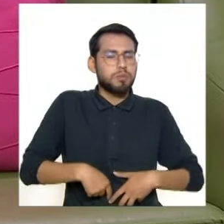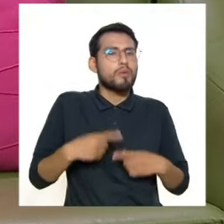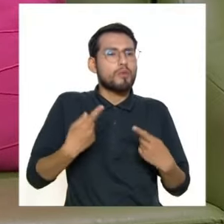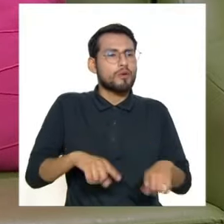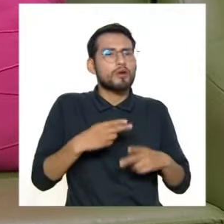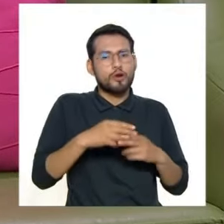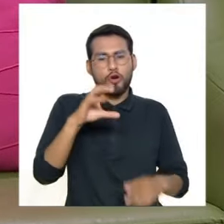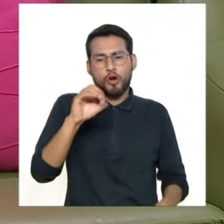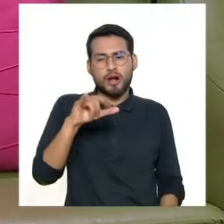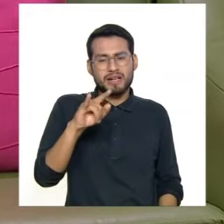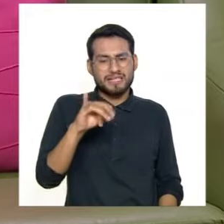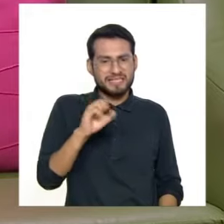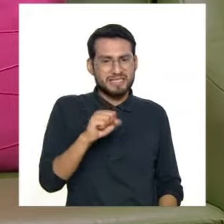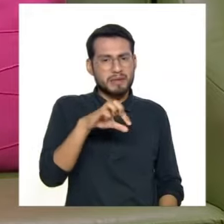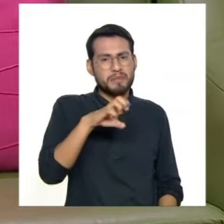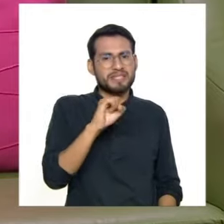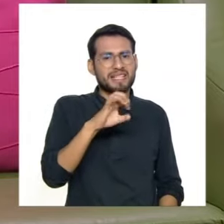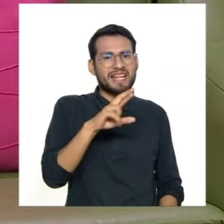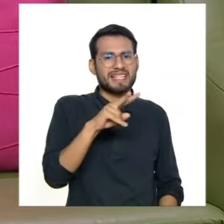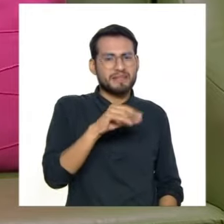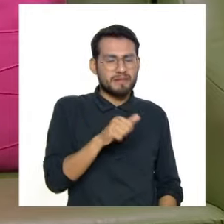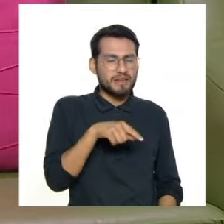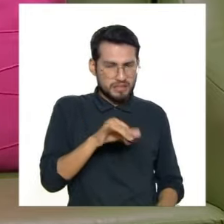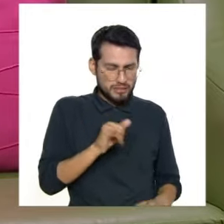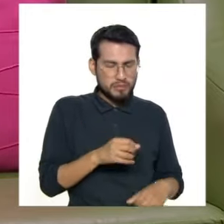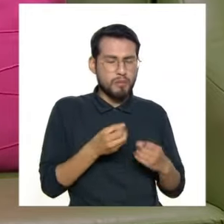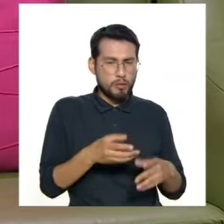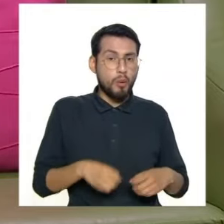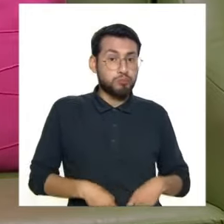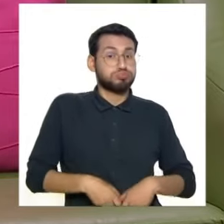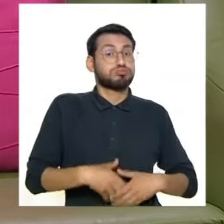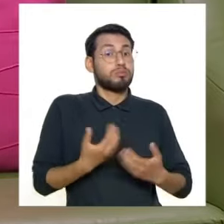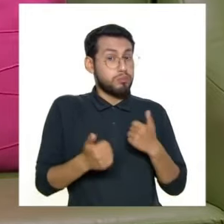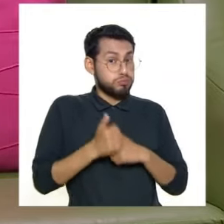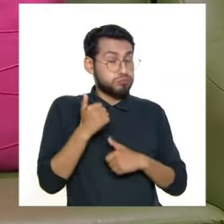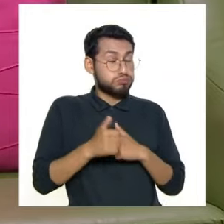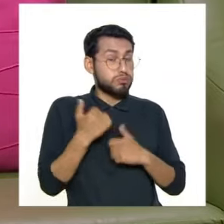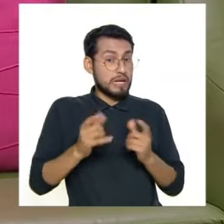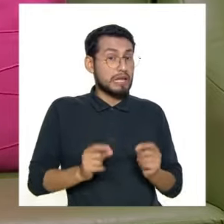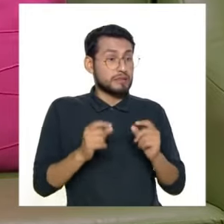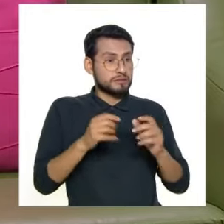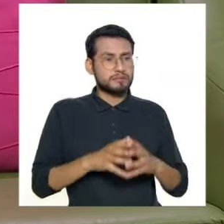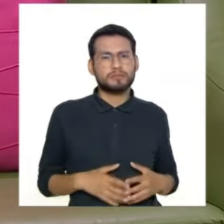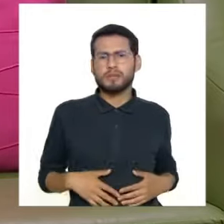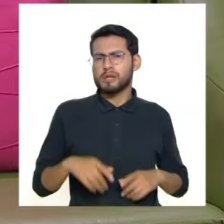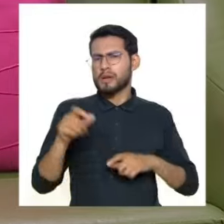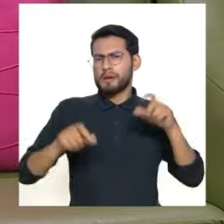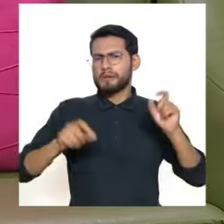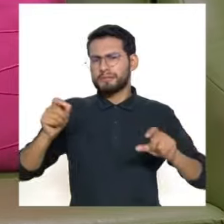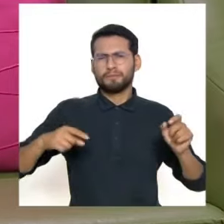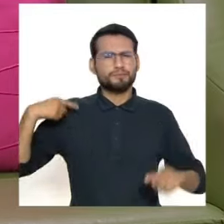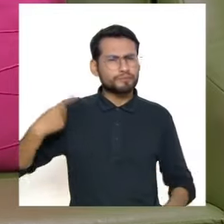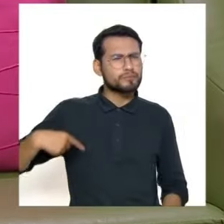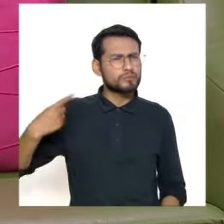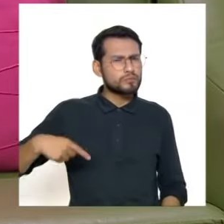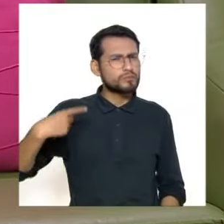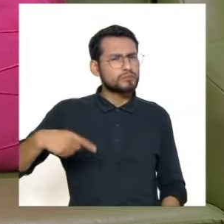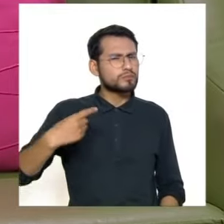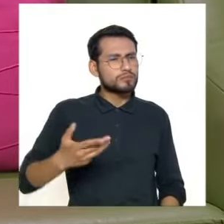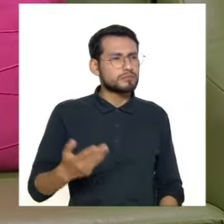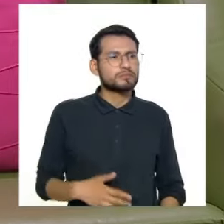llama la colitis ulcerativa no también es un factor de riesgo y este hay que pero esos pacientes constantemente están